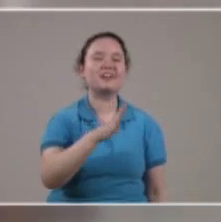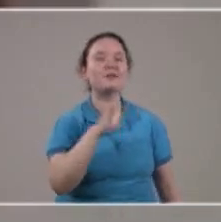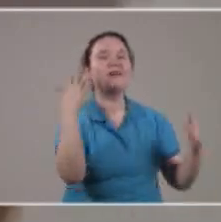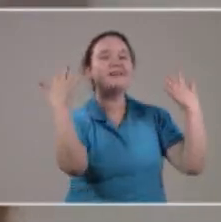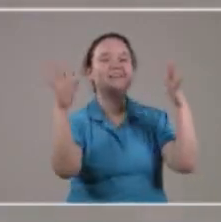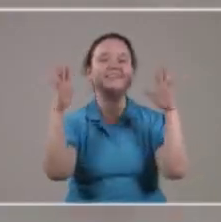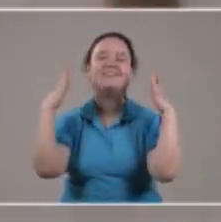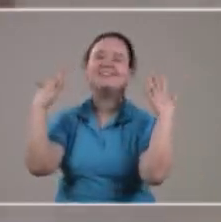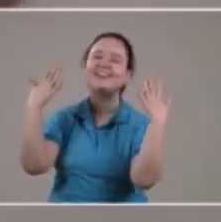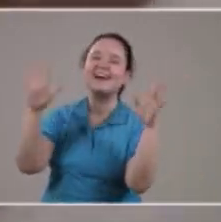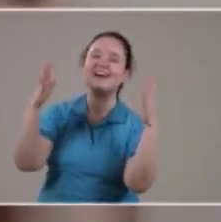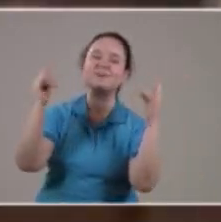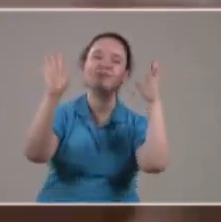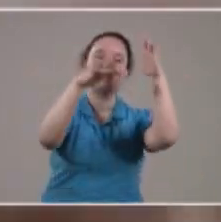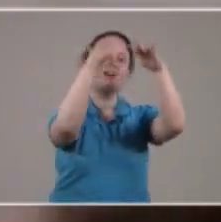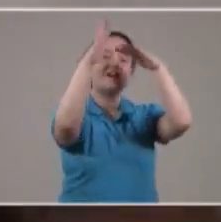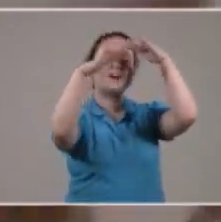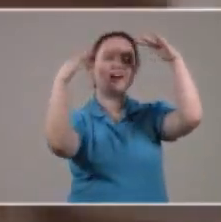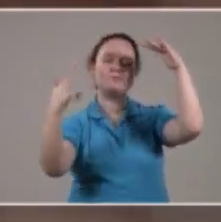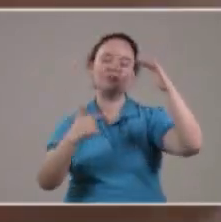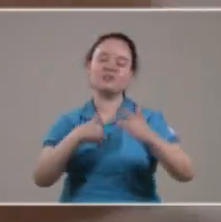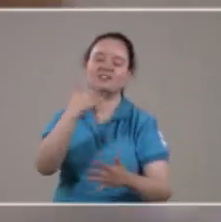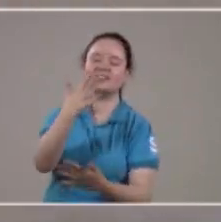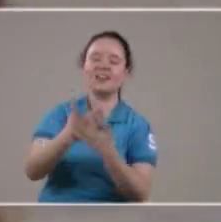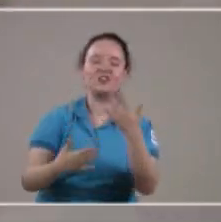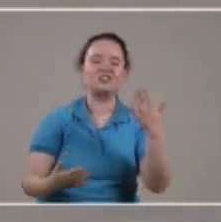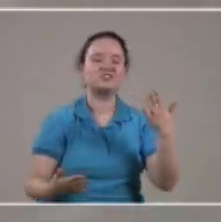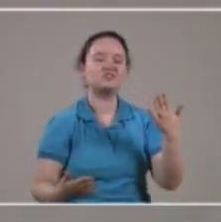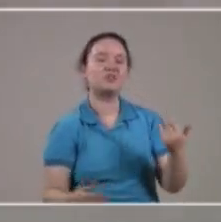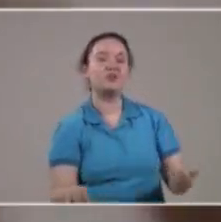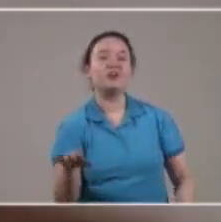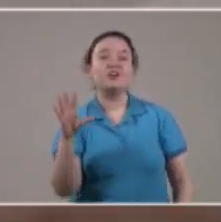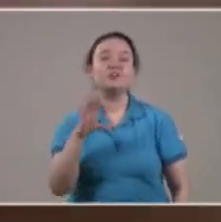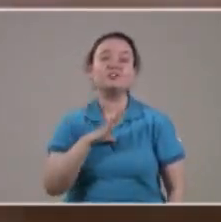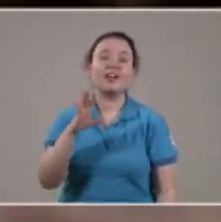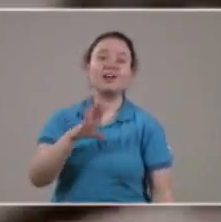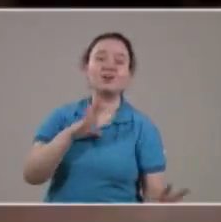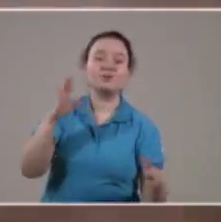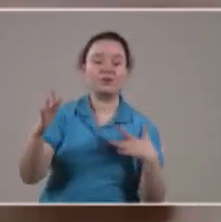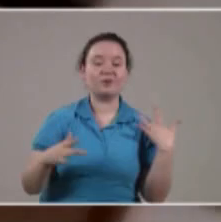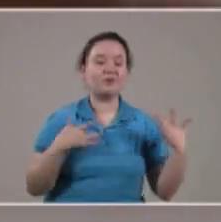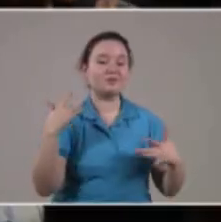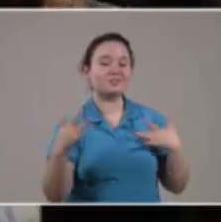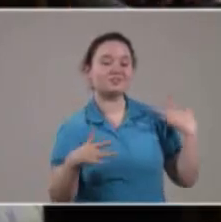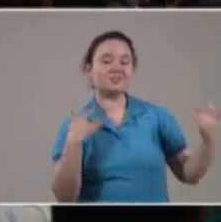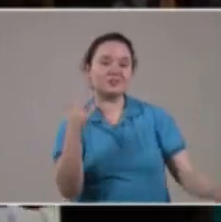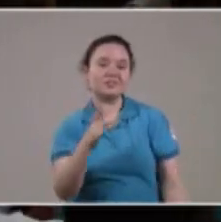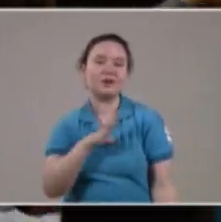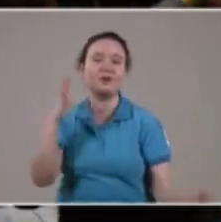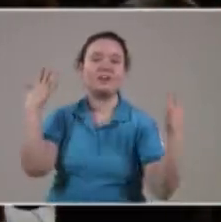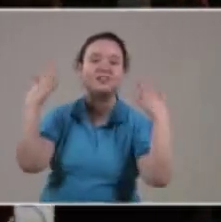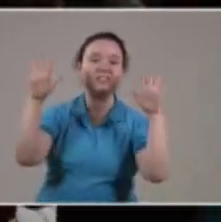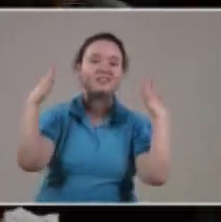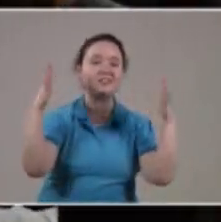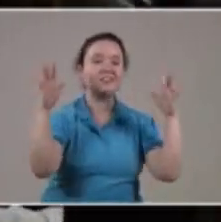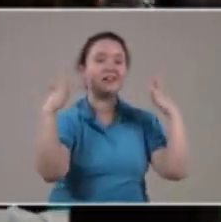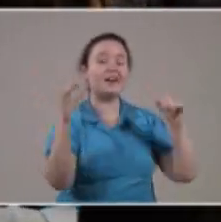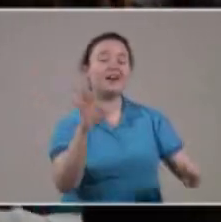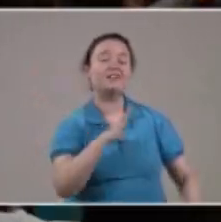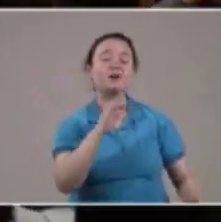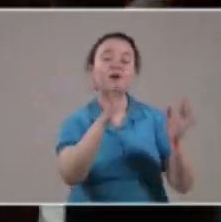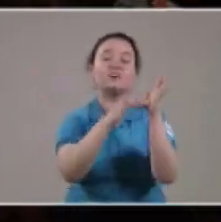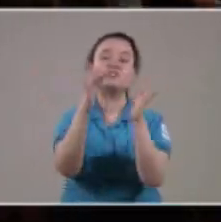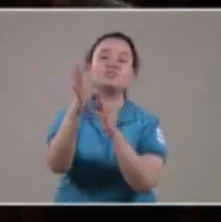gozo, tengo alegría. Camino al cielo yo voy. Yo tengo gozo, tengo